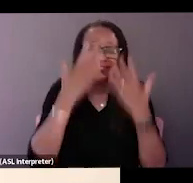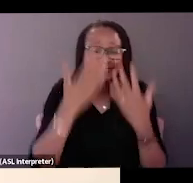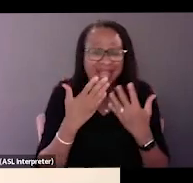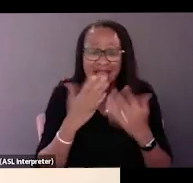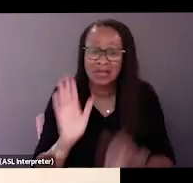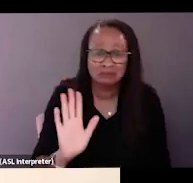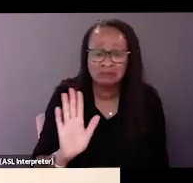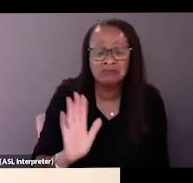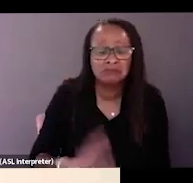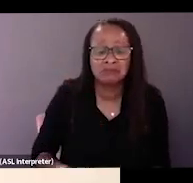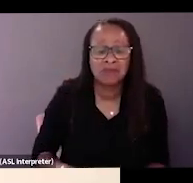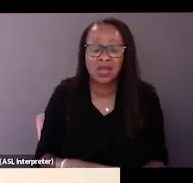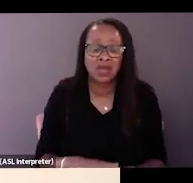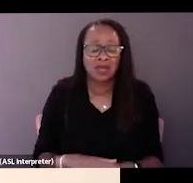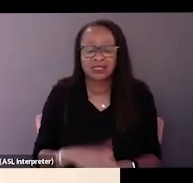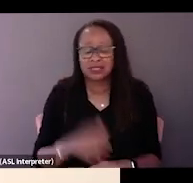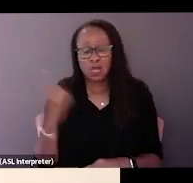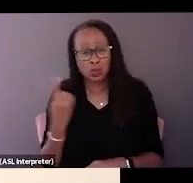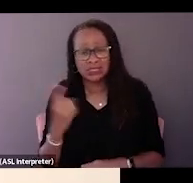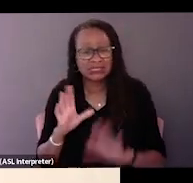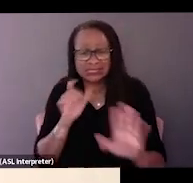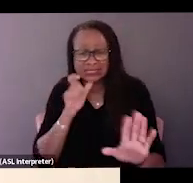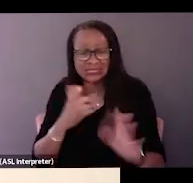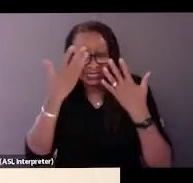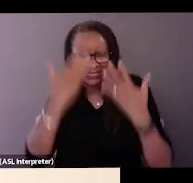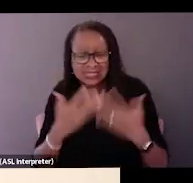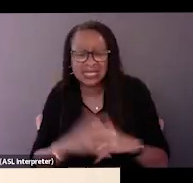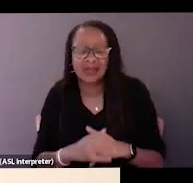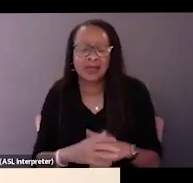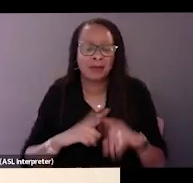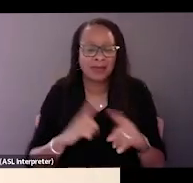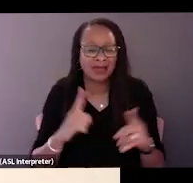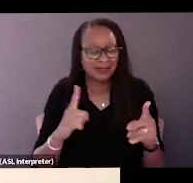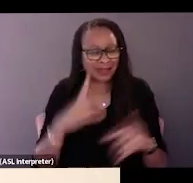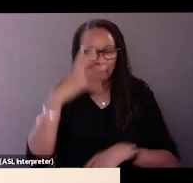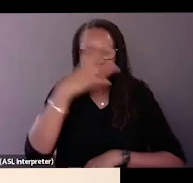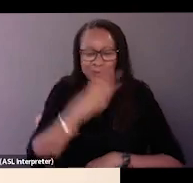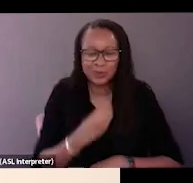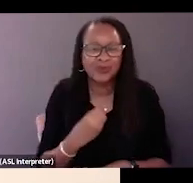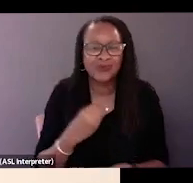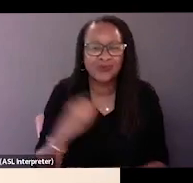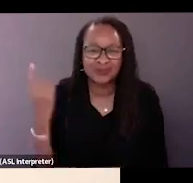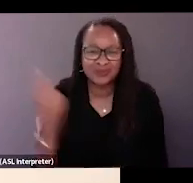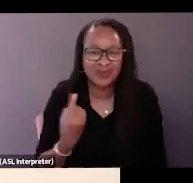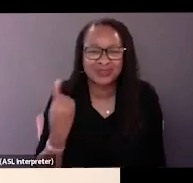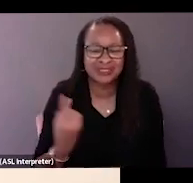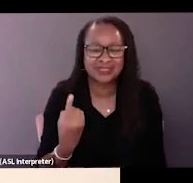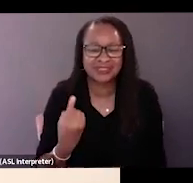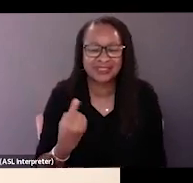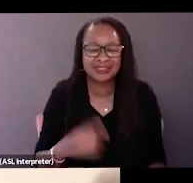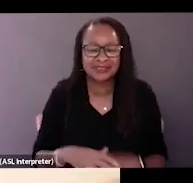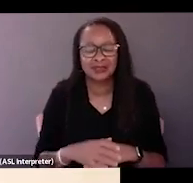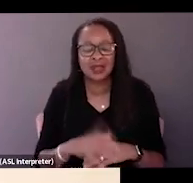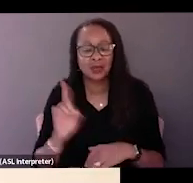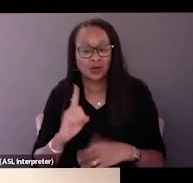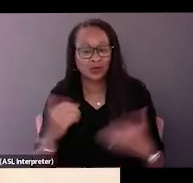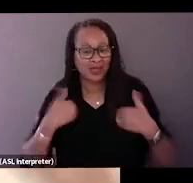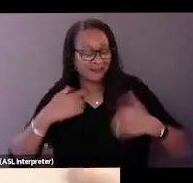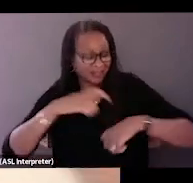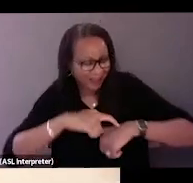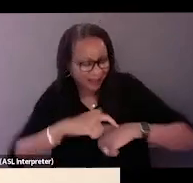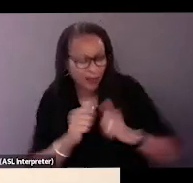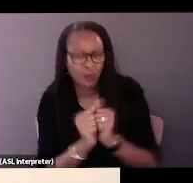mí, porque es estar con uno mismo y quererte y aprender